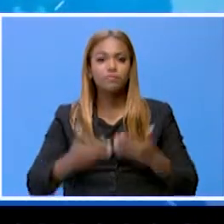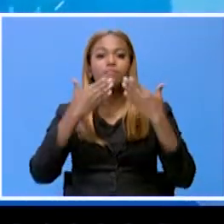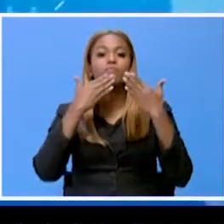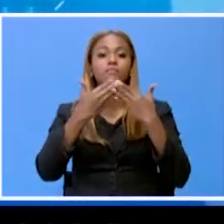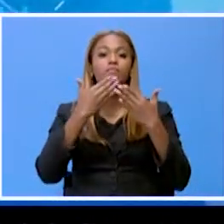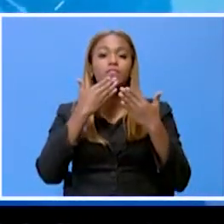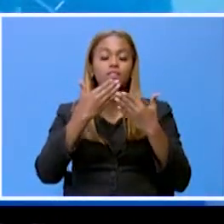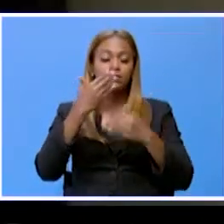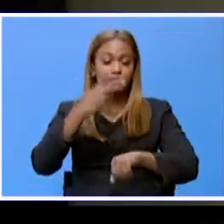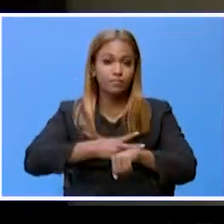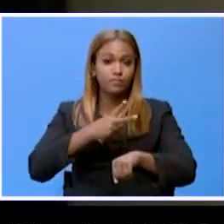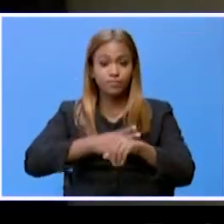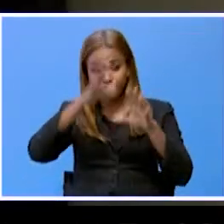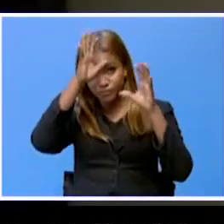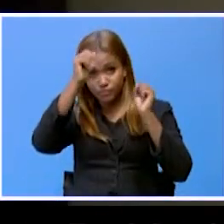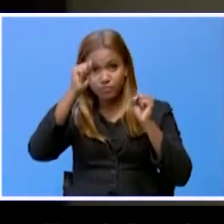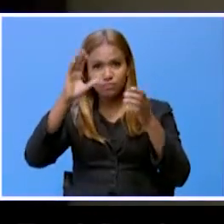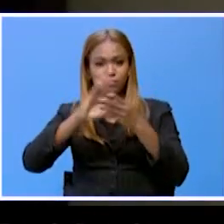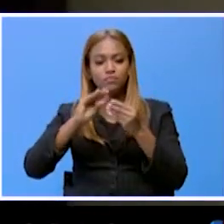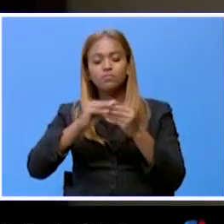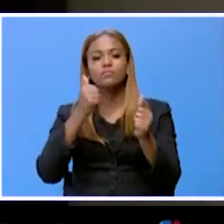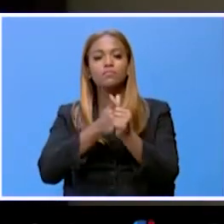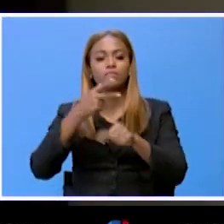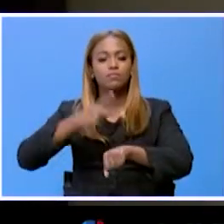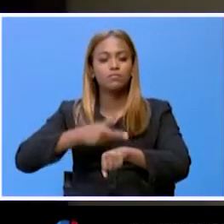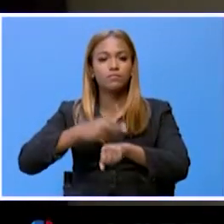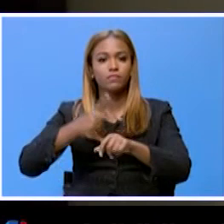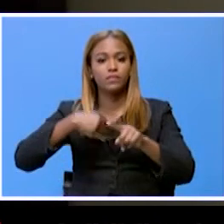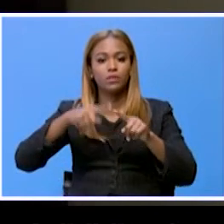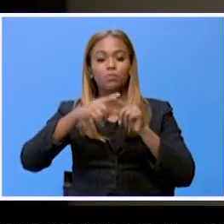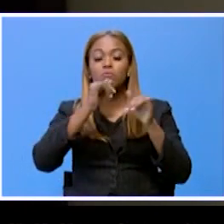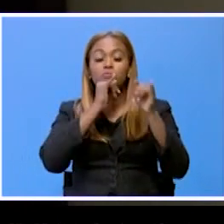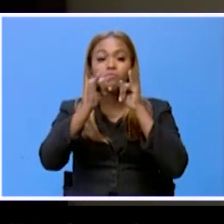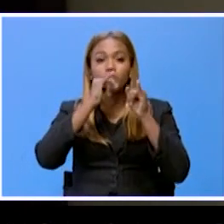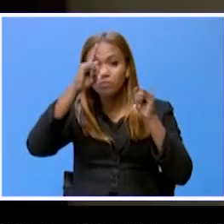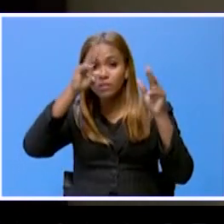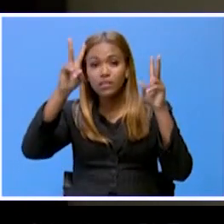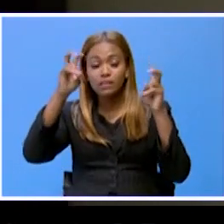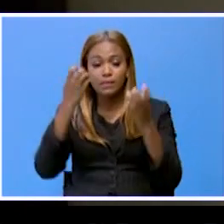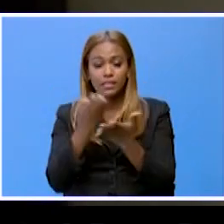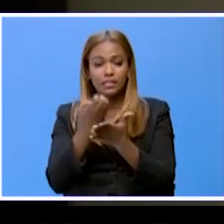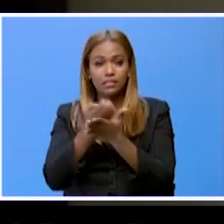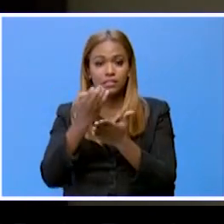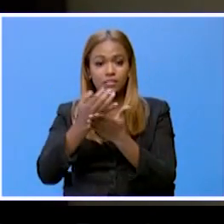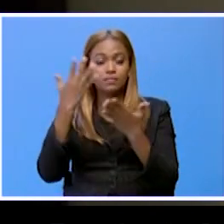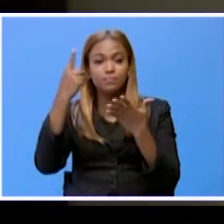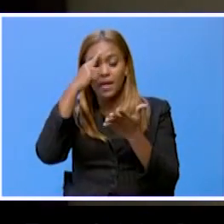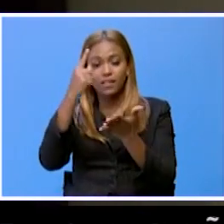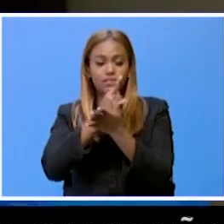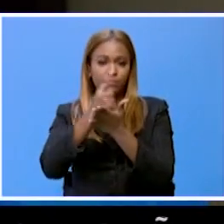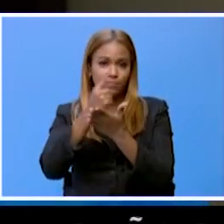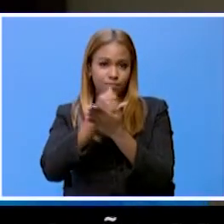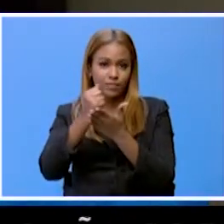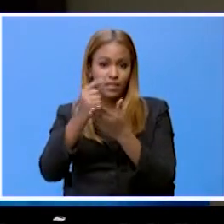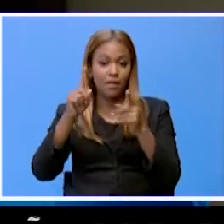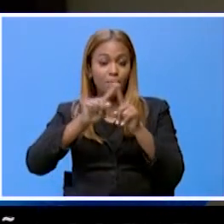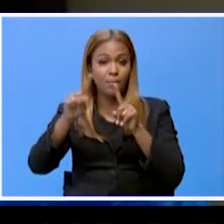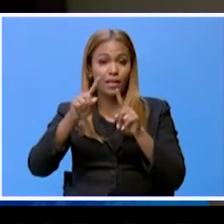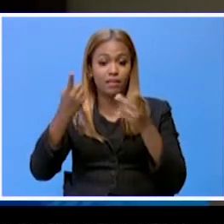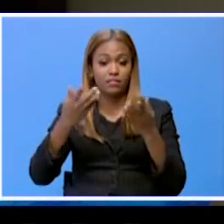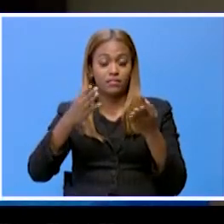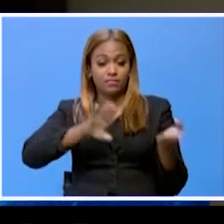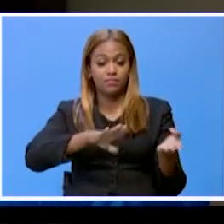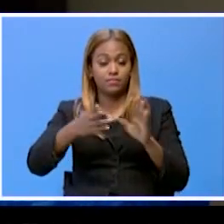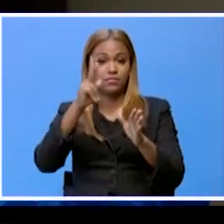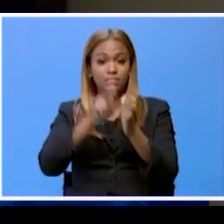Gracias, buenas tardes. El mandatario se referiría a esta tarde mediante rueda de prensa sobre temas económicos y a la Semana Santa. Pero ante el asesinato de